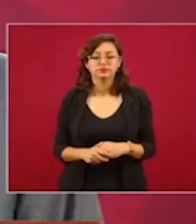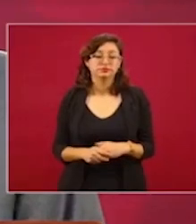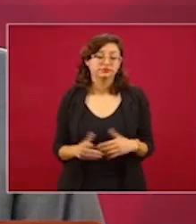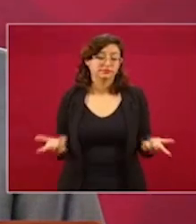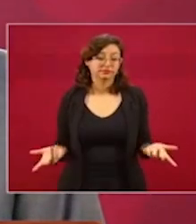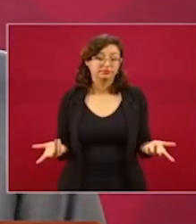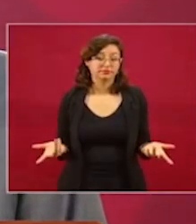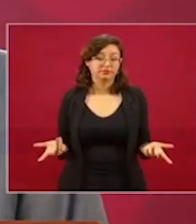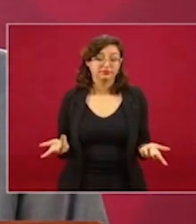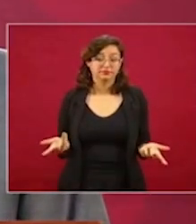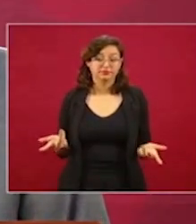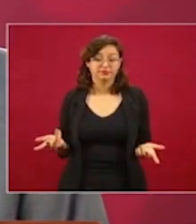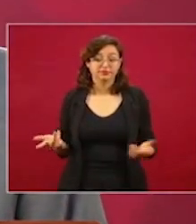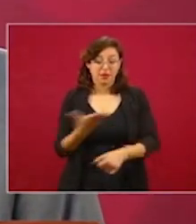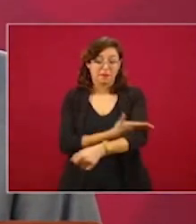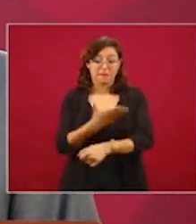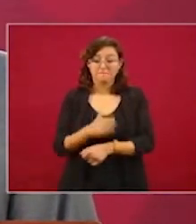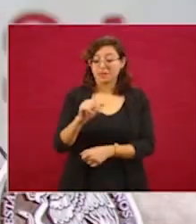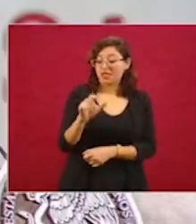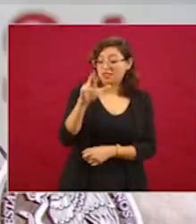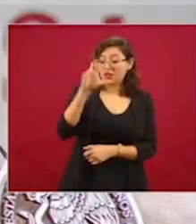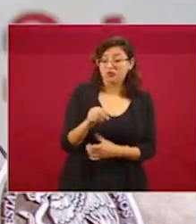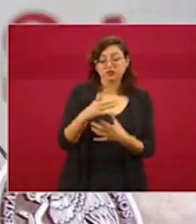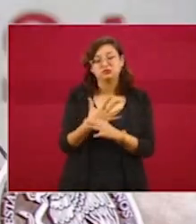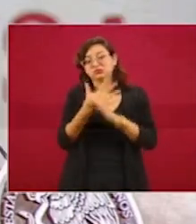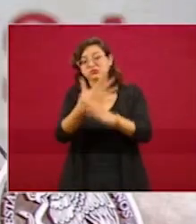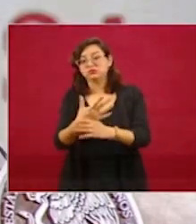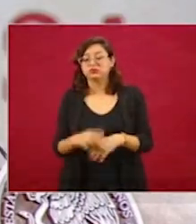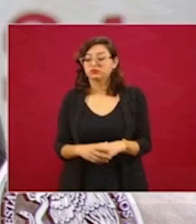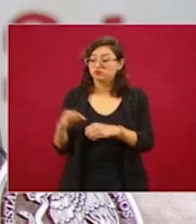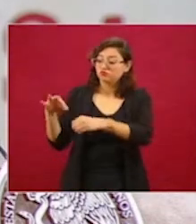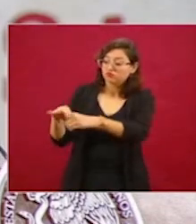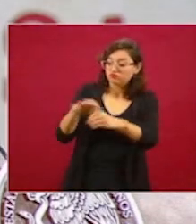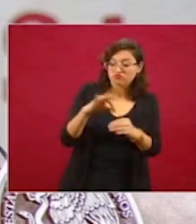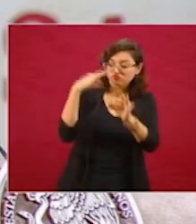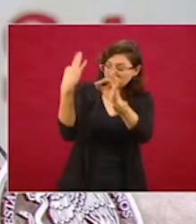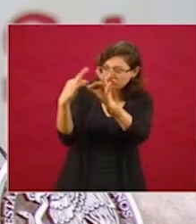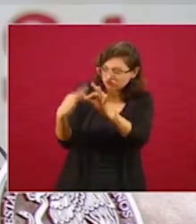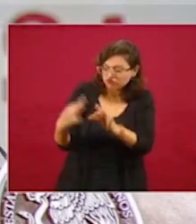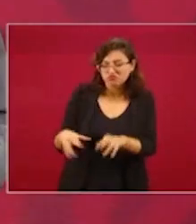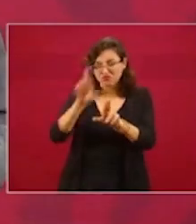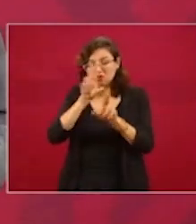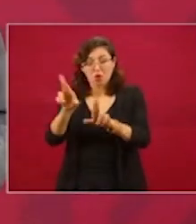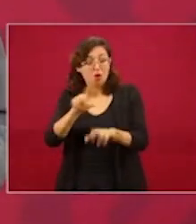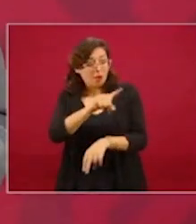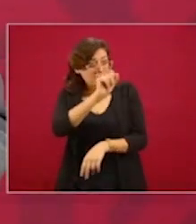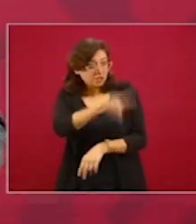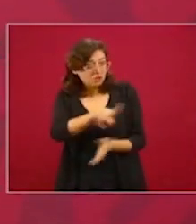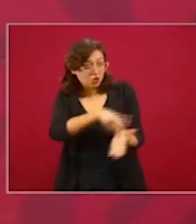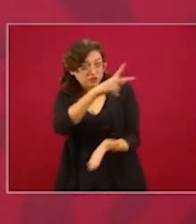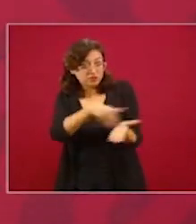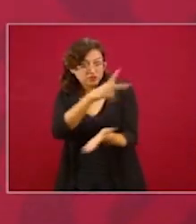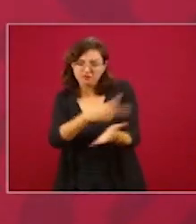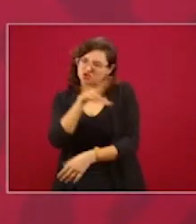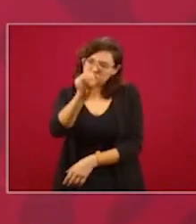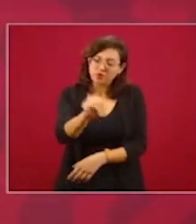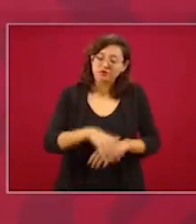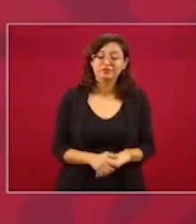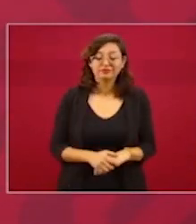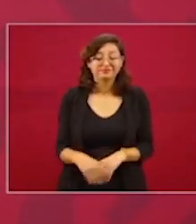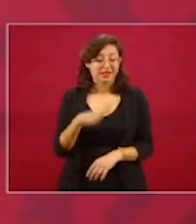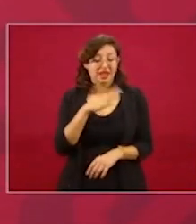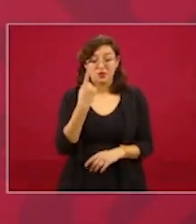Pues ese fue el lema de Madero: sufragio efectivo, no reelección. Hay una entrevista que le hacen al presidente